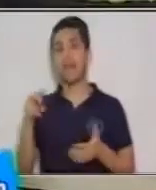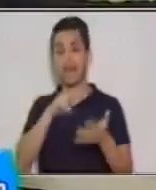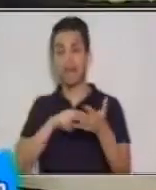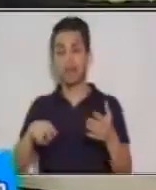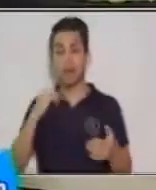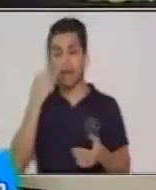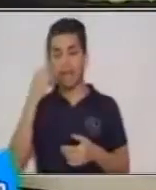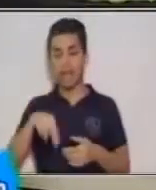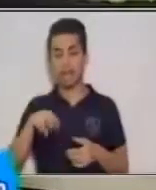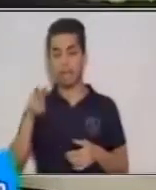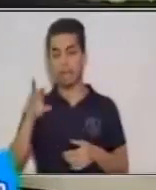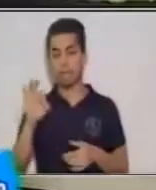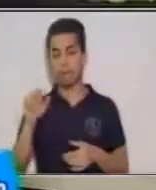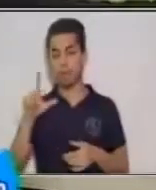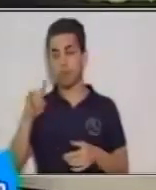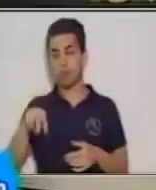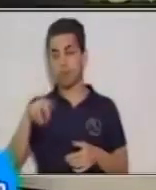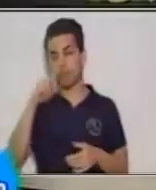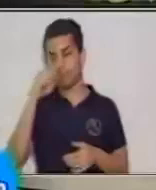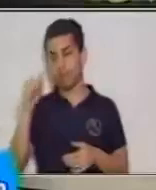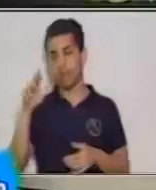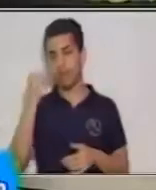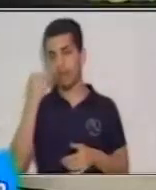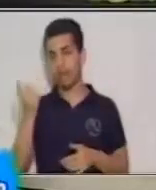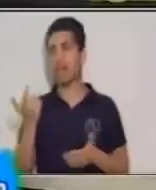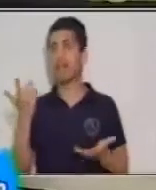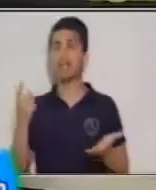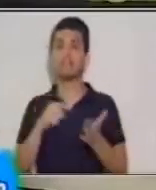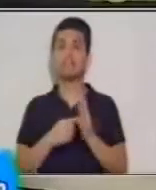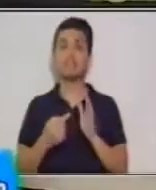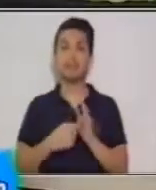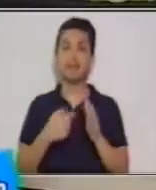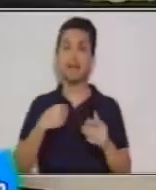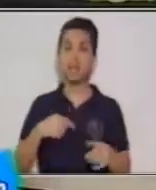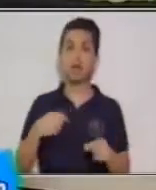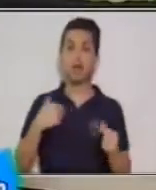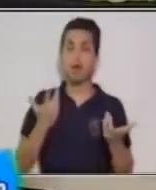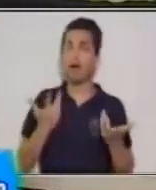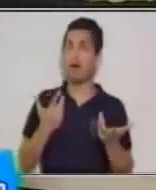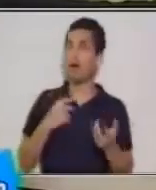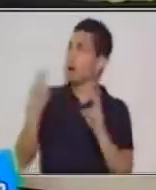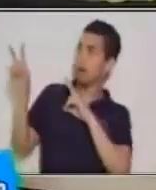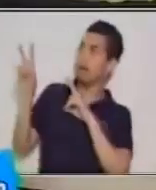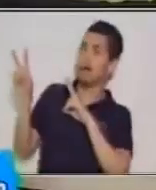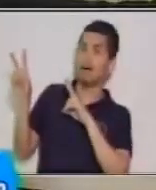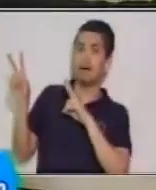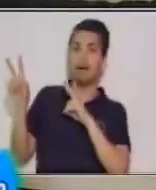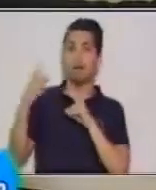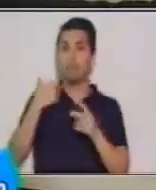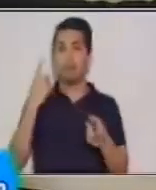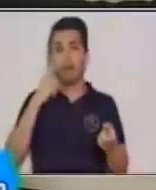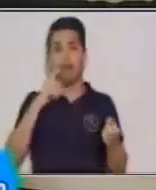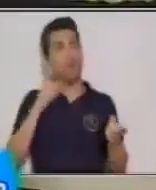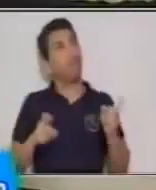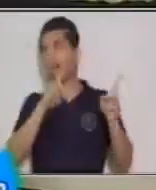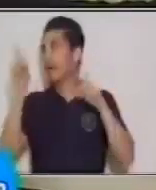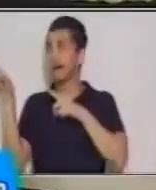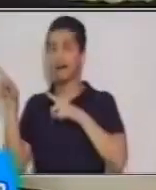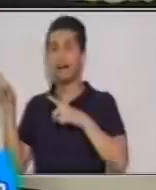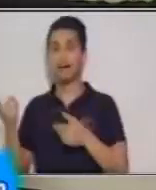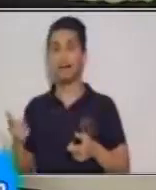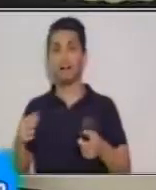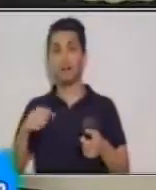involuntaria, eso significa que yo voy a hacerla de manera involuntaria porque me distrajo, ya sea un